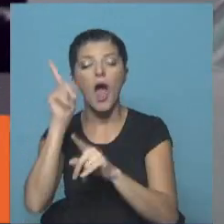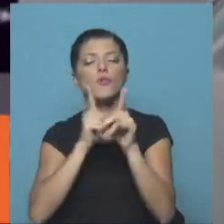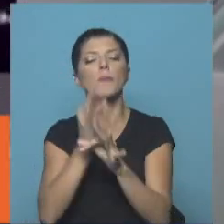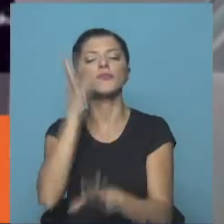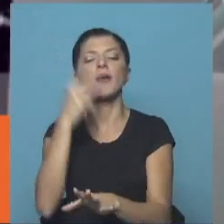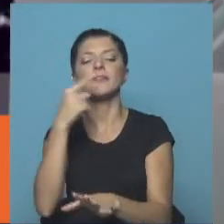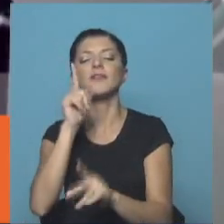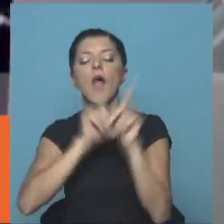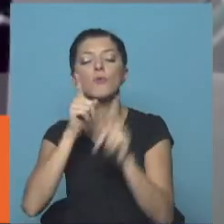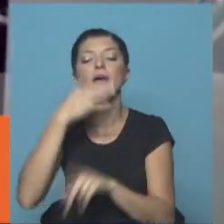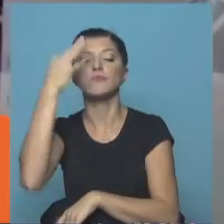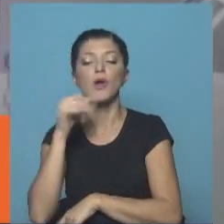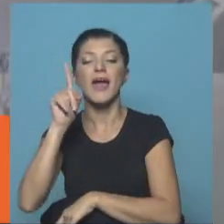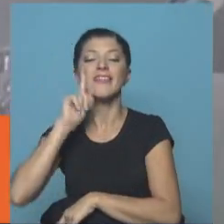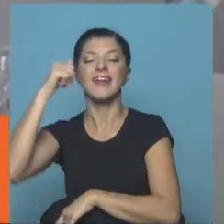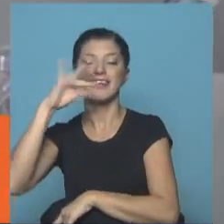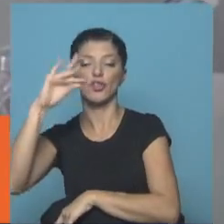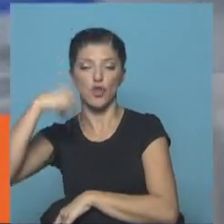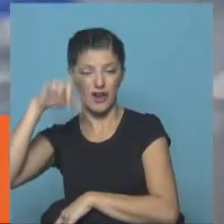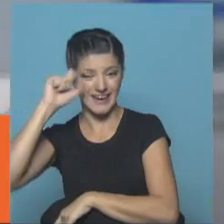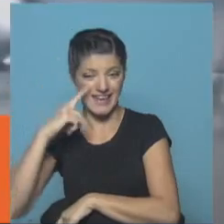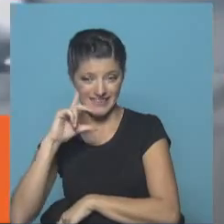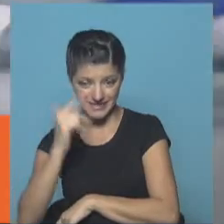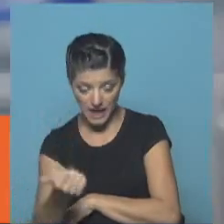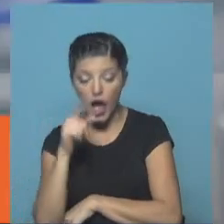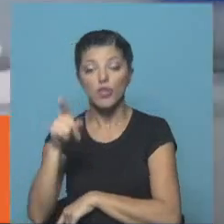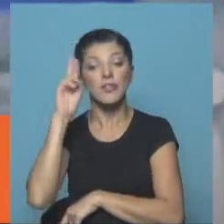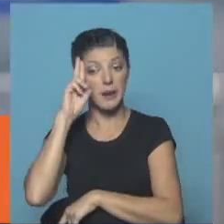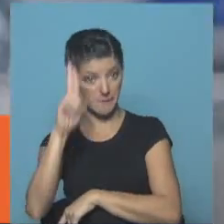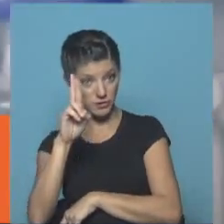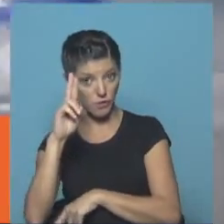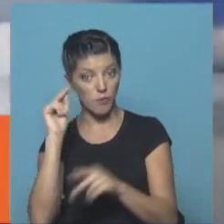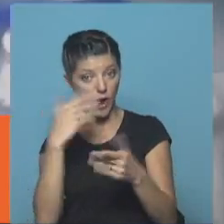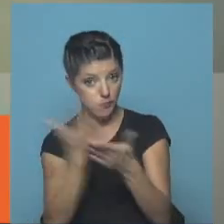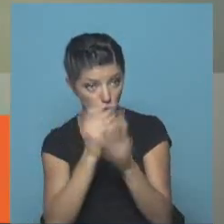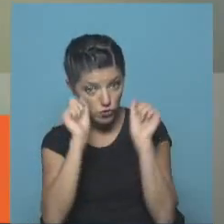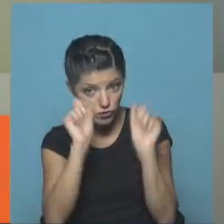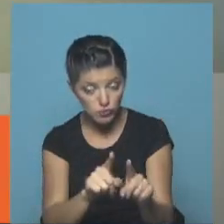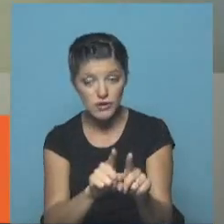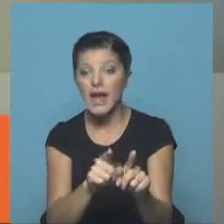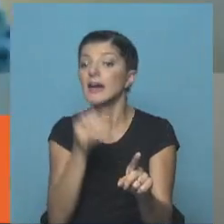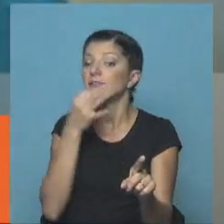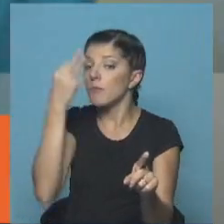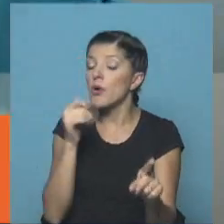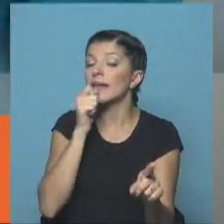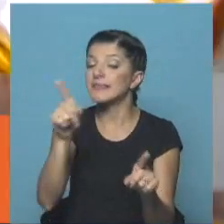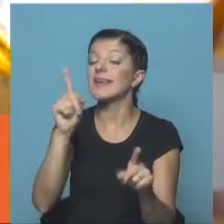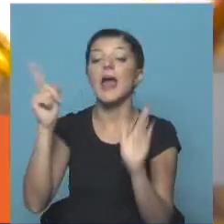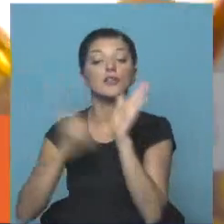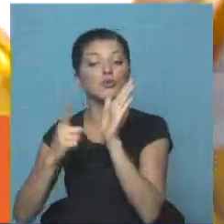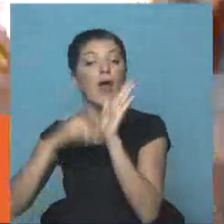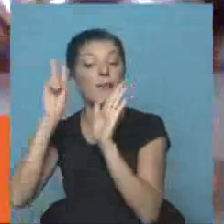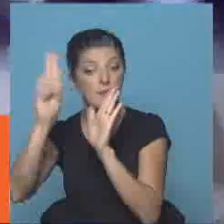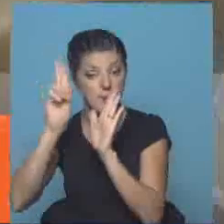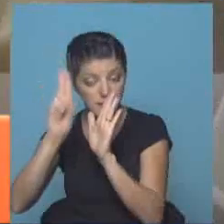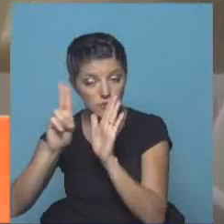medidas implementadas en Indonesia donde ese respeto por los desarrollos originales se cumple únicamente si el titular de la patente